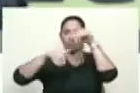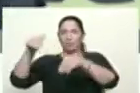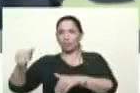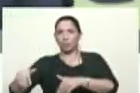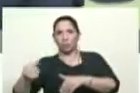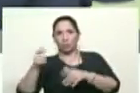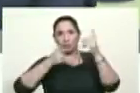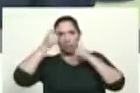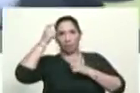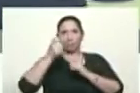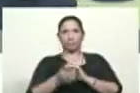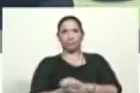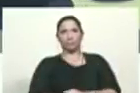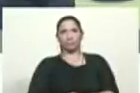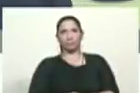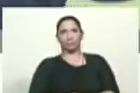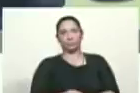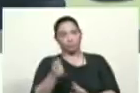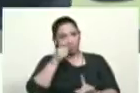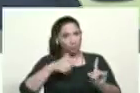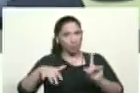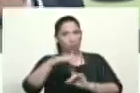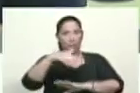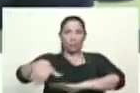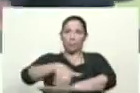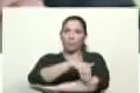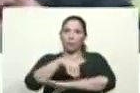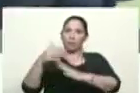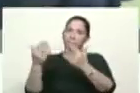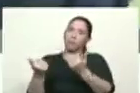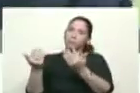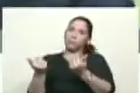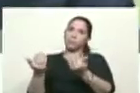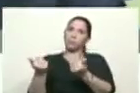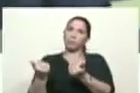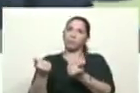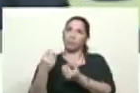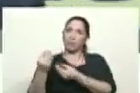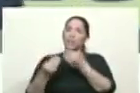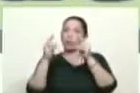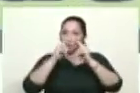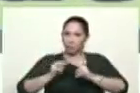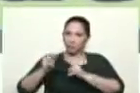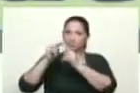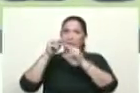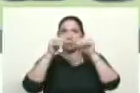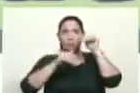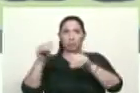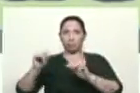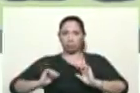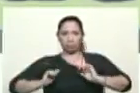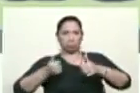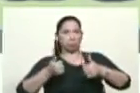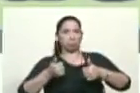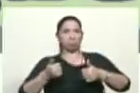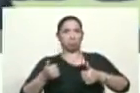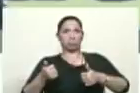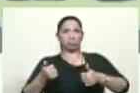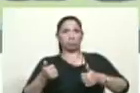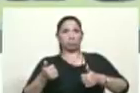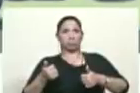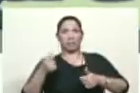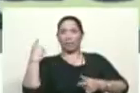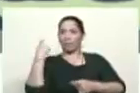Chávez. Y el pueblo en la calle reclamando que se reconociesen las elecciones. Bueno, se inició, tuvieron